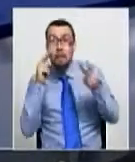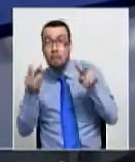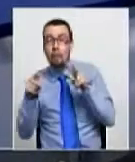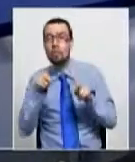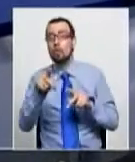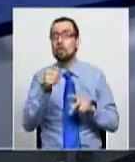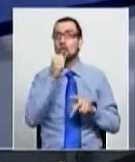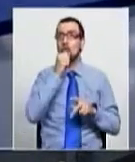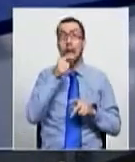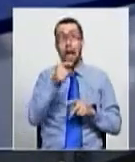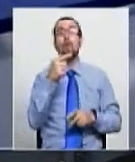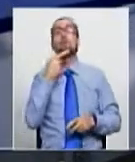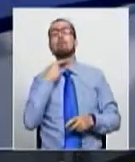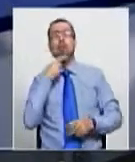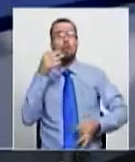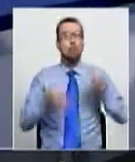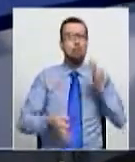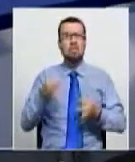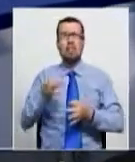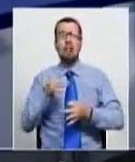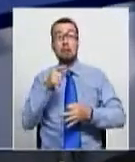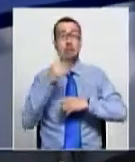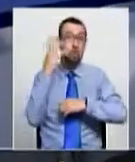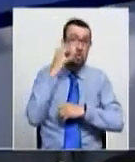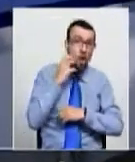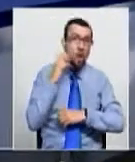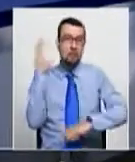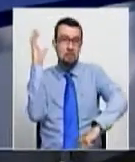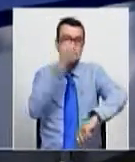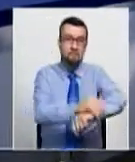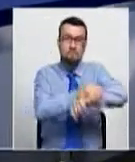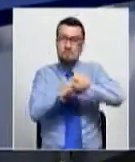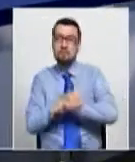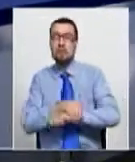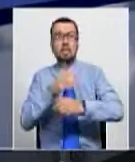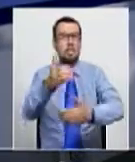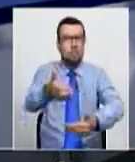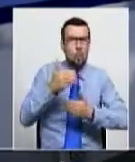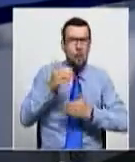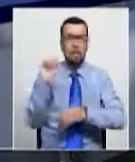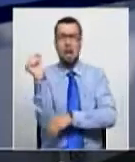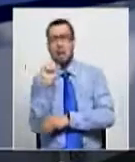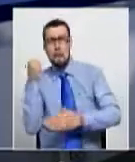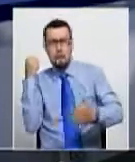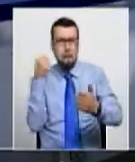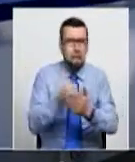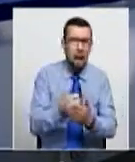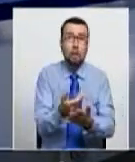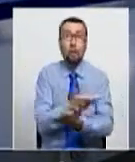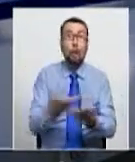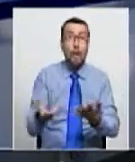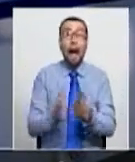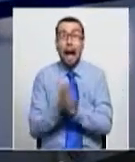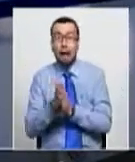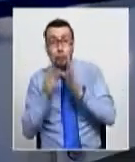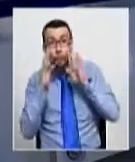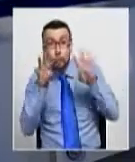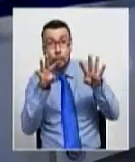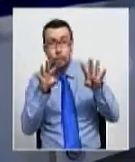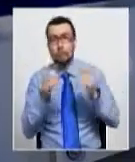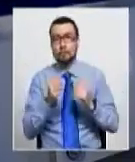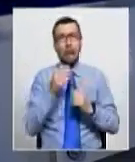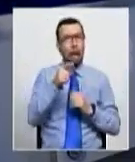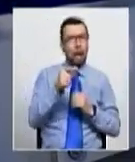noticias judiciales las noticias relacionadas con robos con secuestros con accidentes es decir cuando hay generalmente un